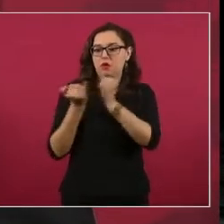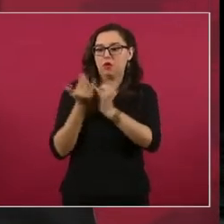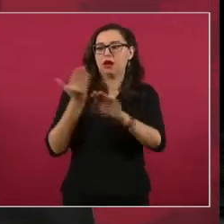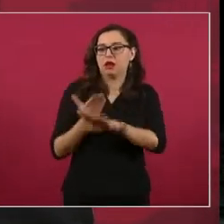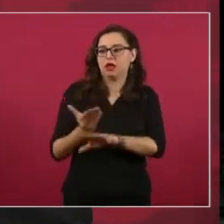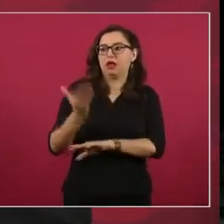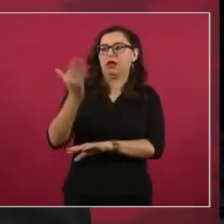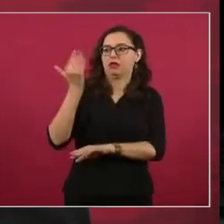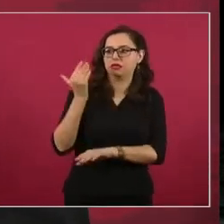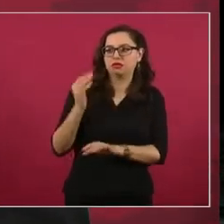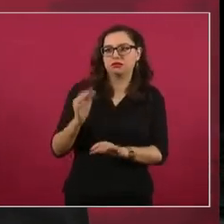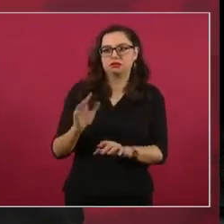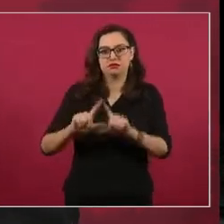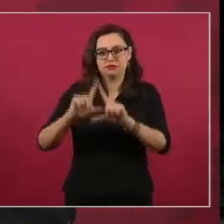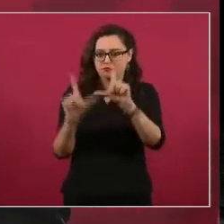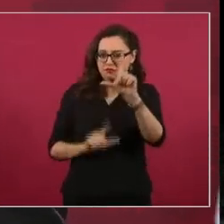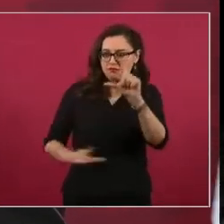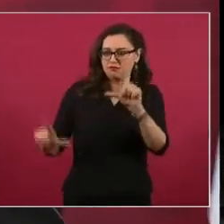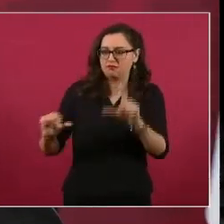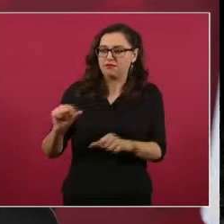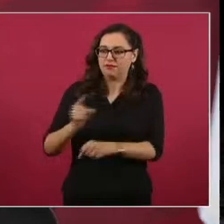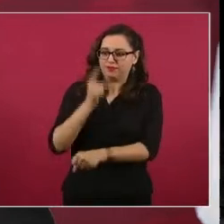espíritu ya la letra